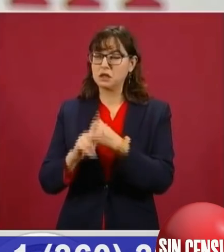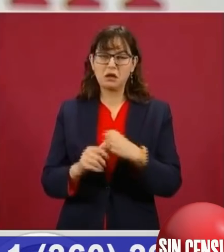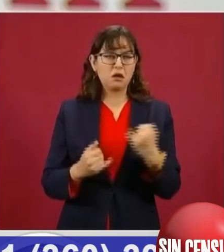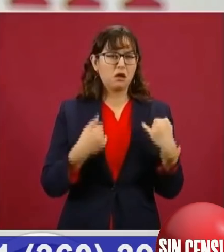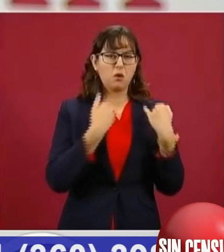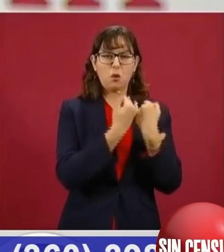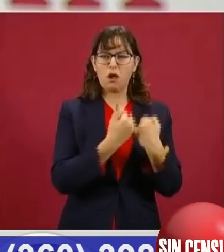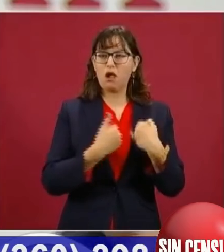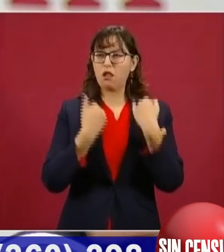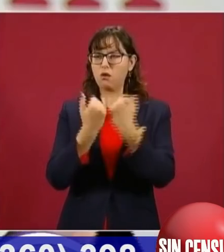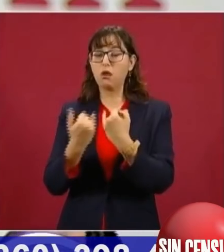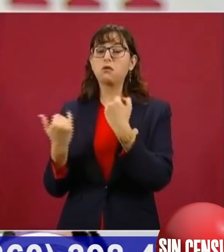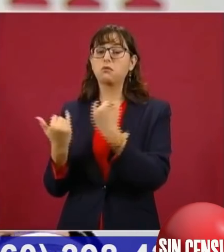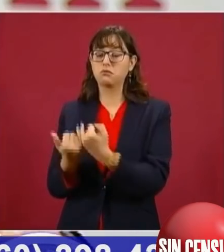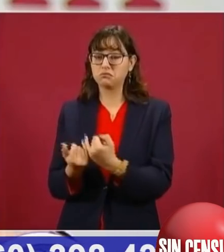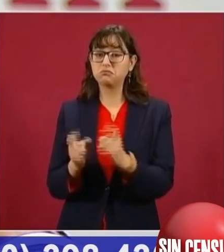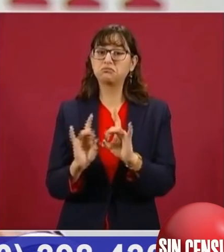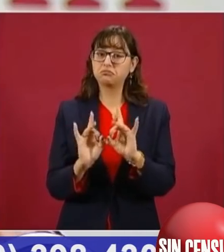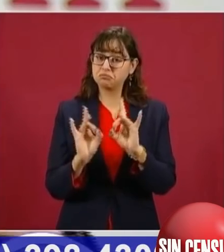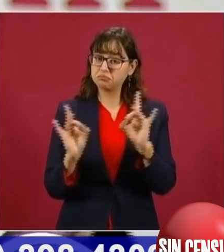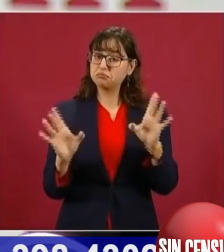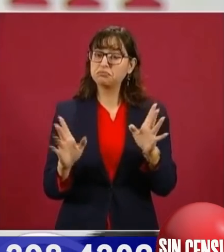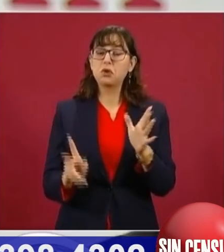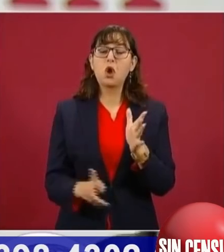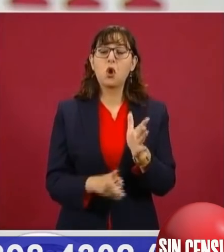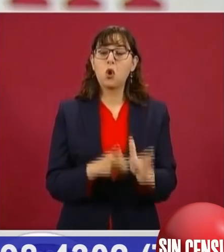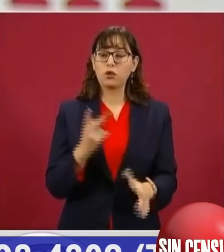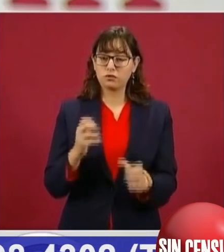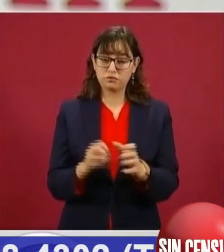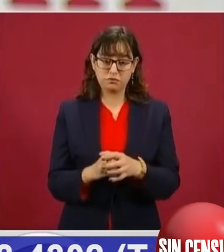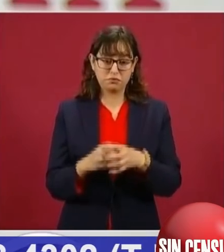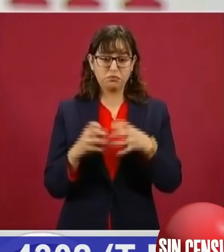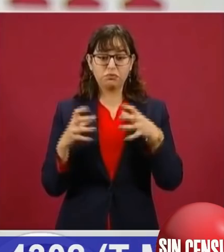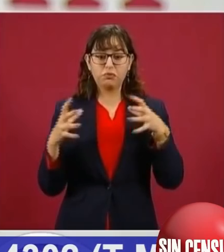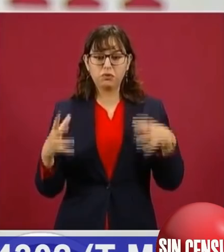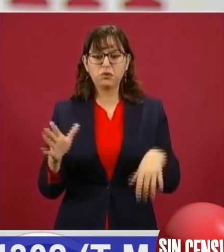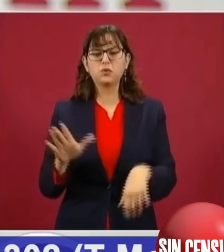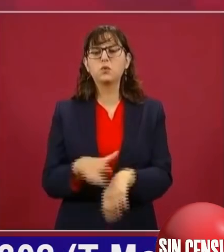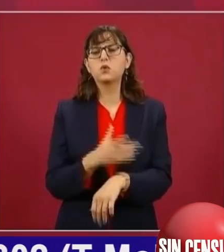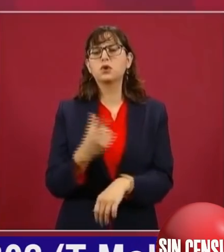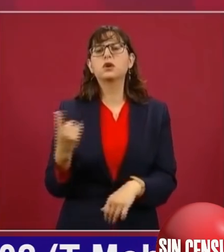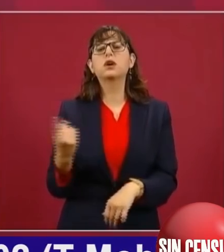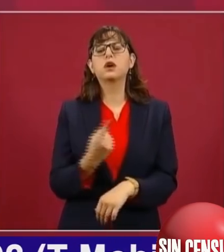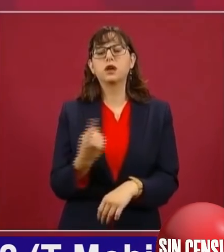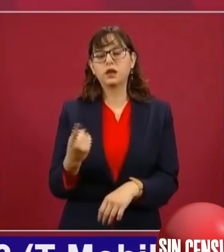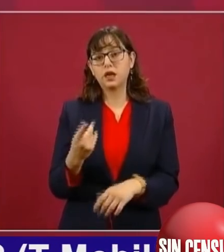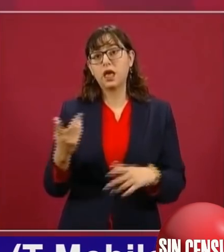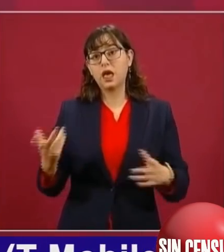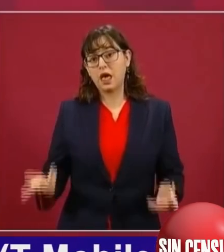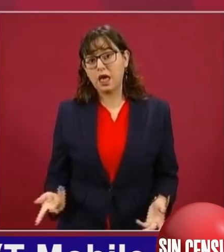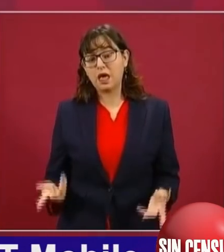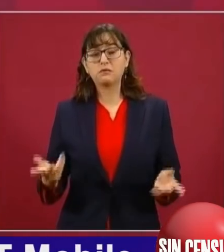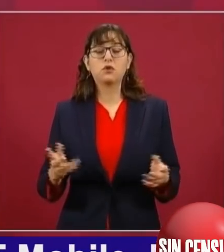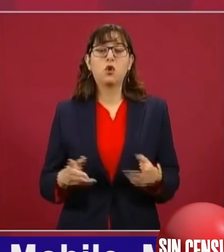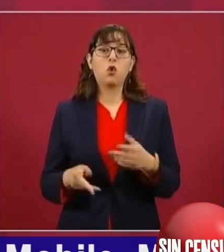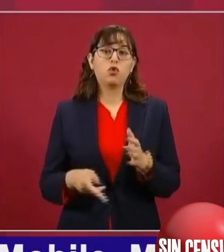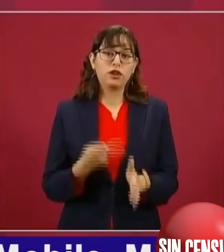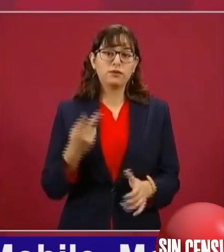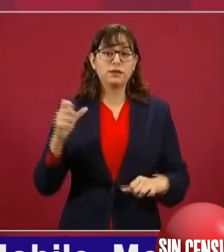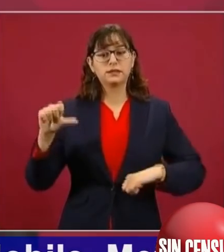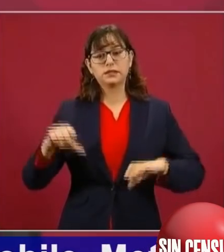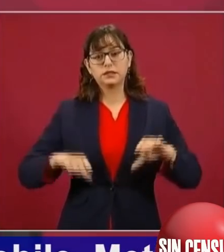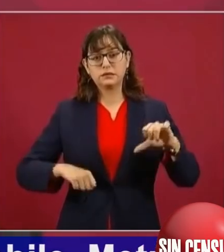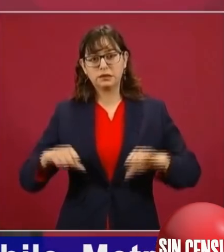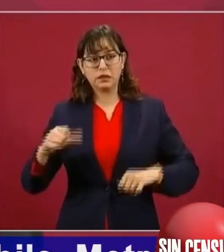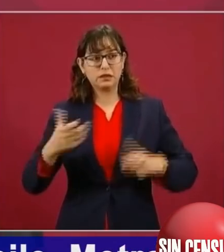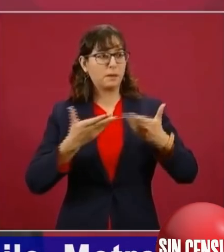de rebrote en la medida en que se abren nuevamente las actividades públicas, que las personas interactúan unas con otras